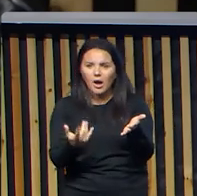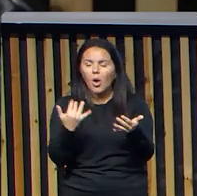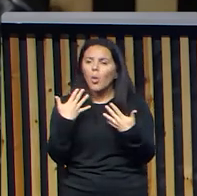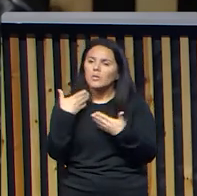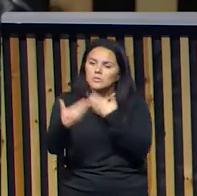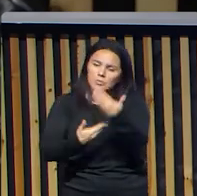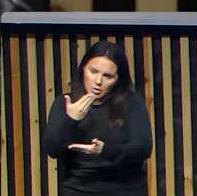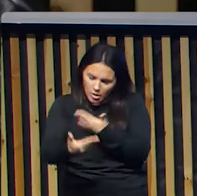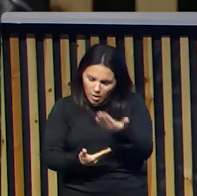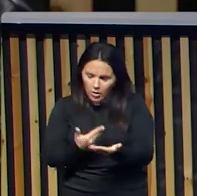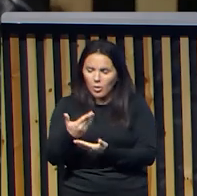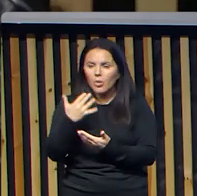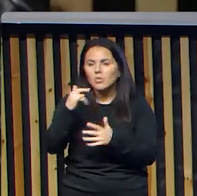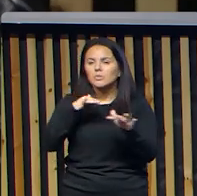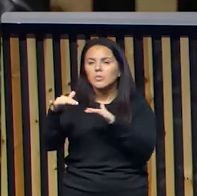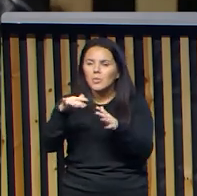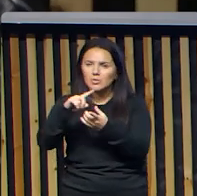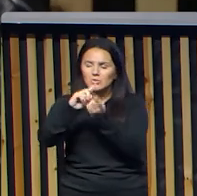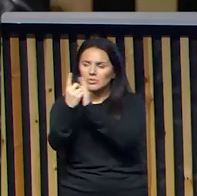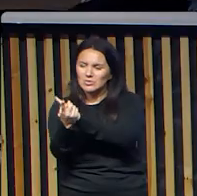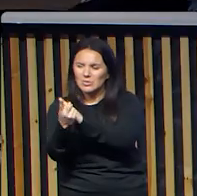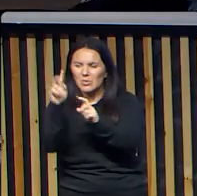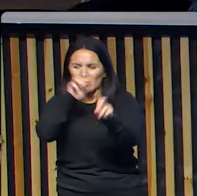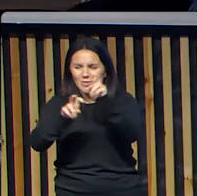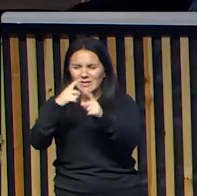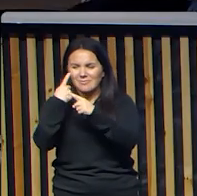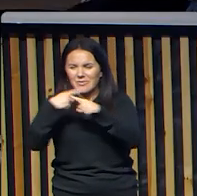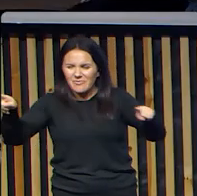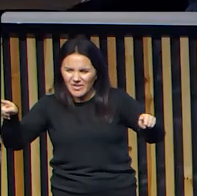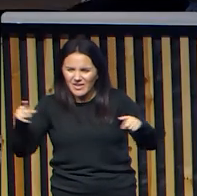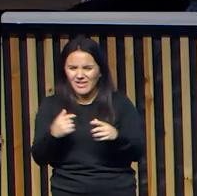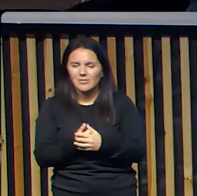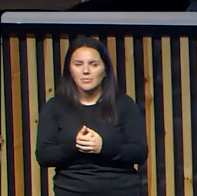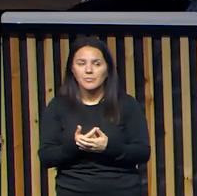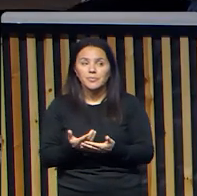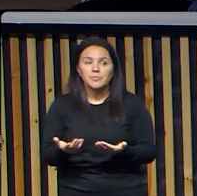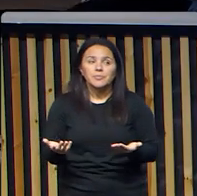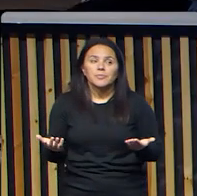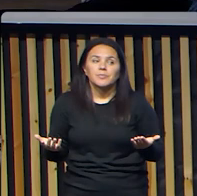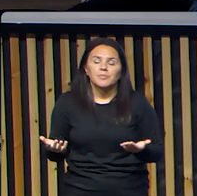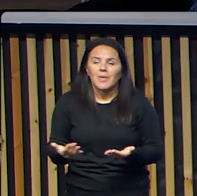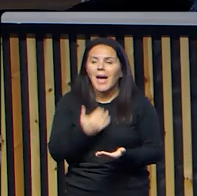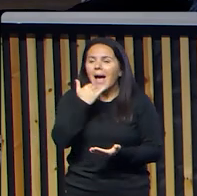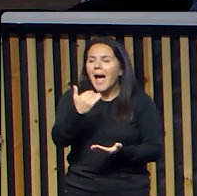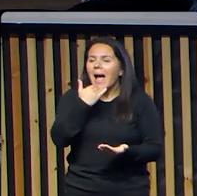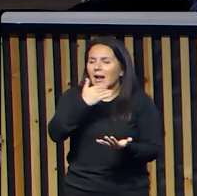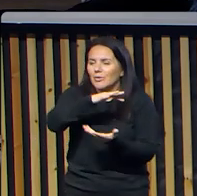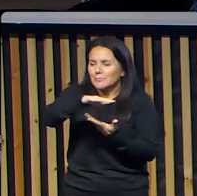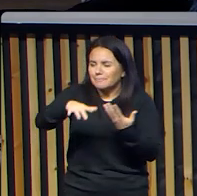bueno algo se mueve algo se mueve bueno todo el mundo afirmar Jajaja